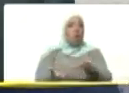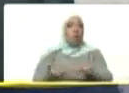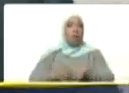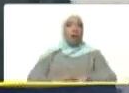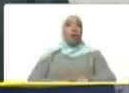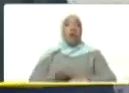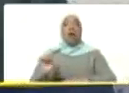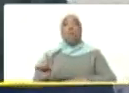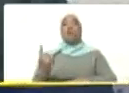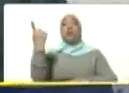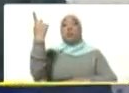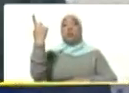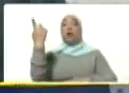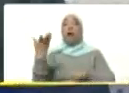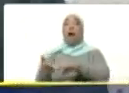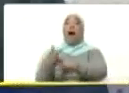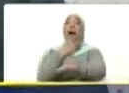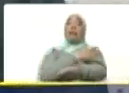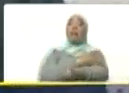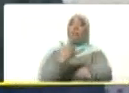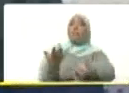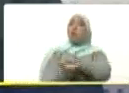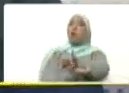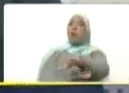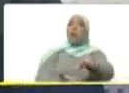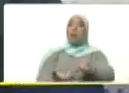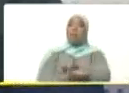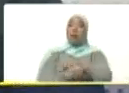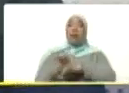en los principios básicos de la solidaridad,